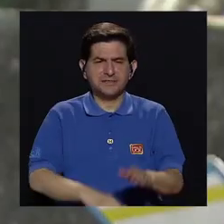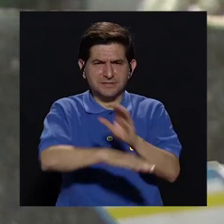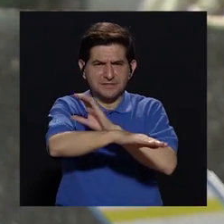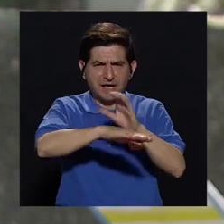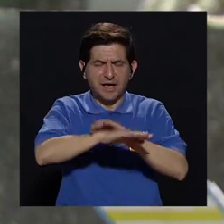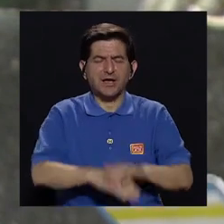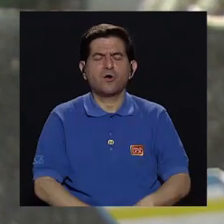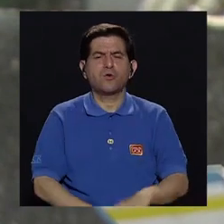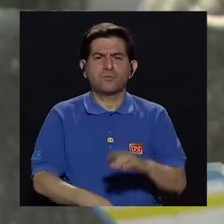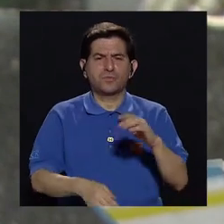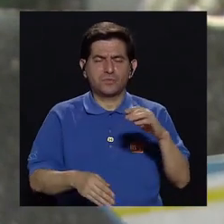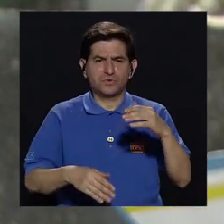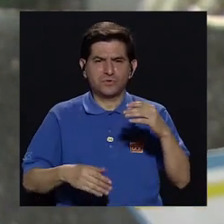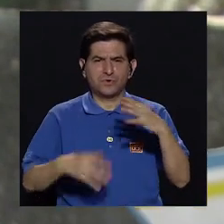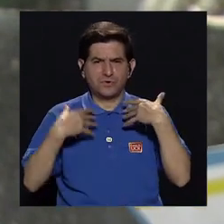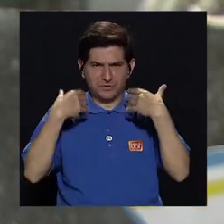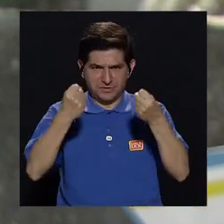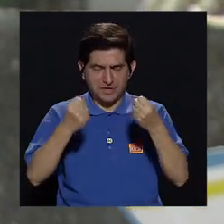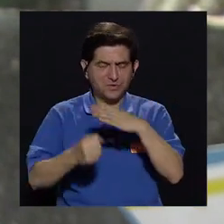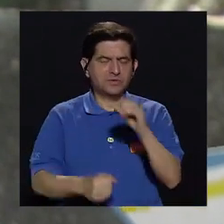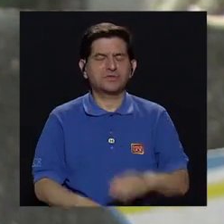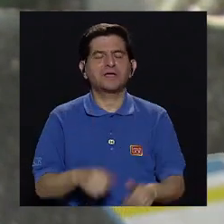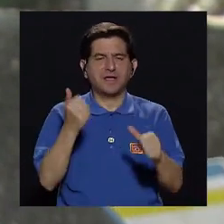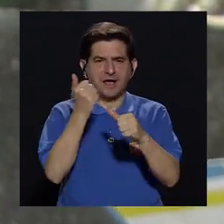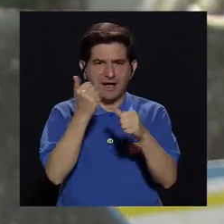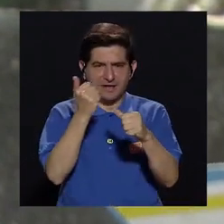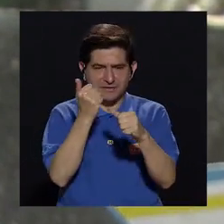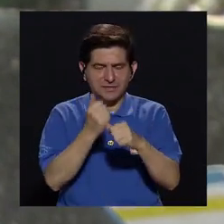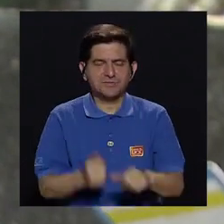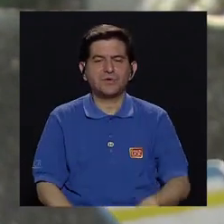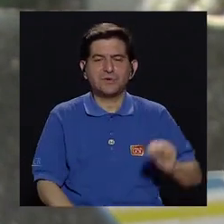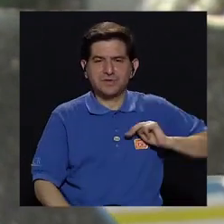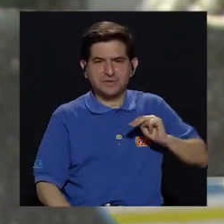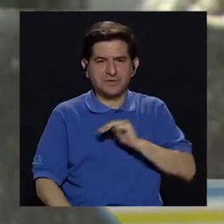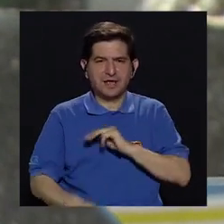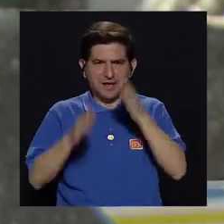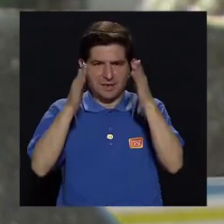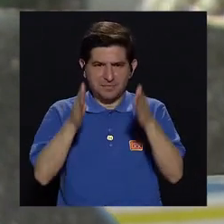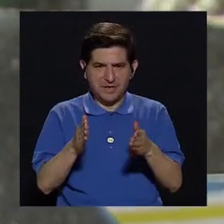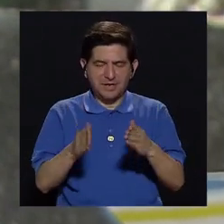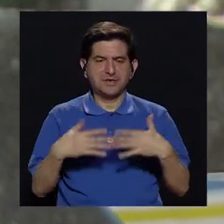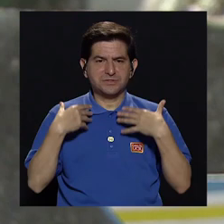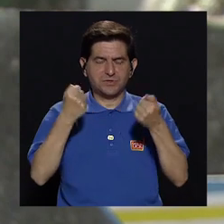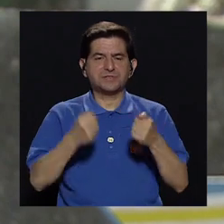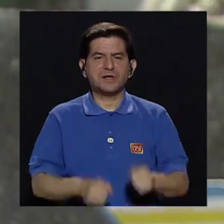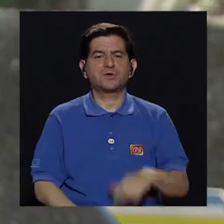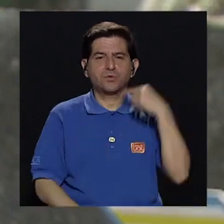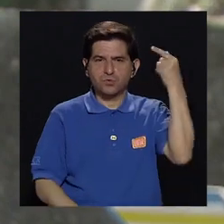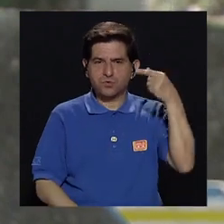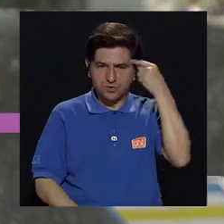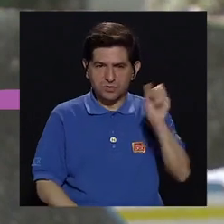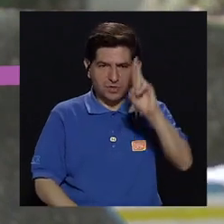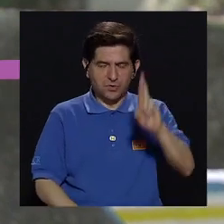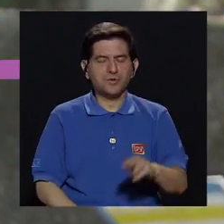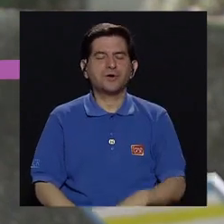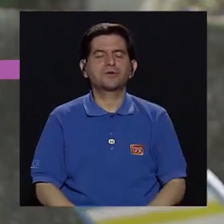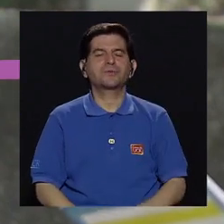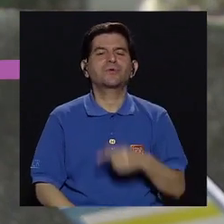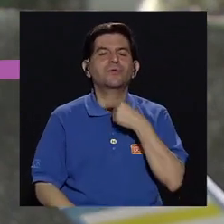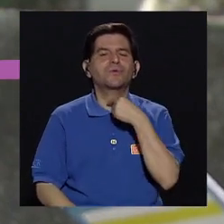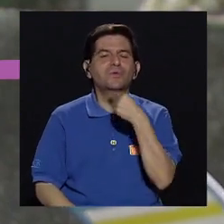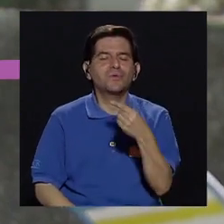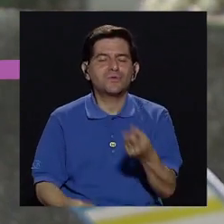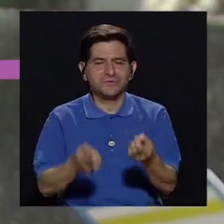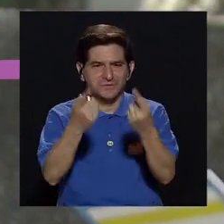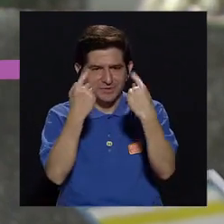informática médica y asesor del ministro de Salud del gobierno de Costa Rica. Hola. Bienvenido. Mucho gusto estar acá con ustedes